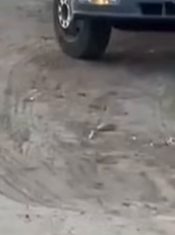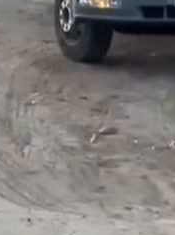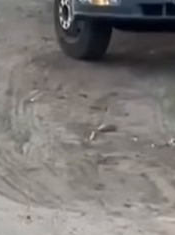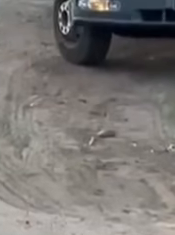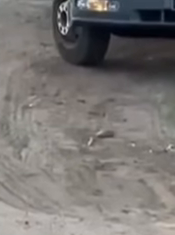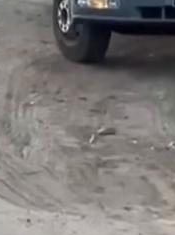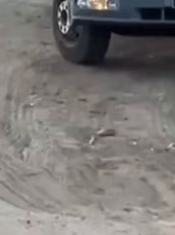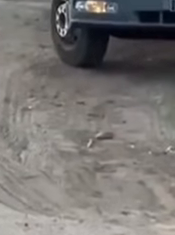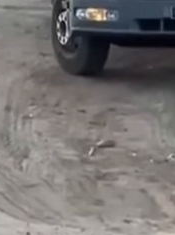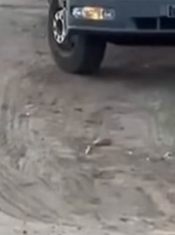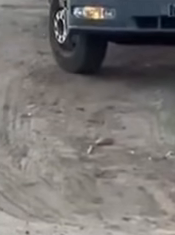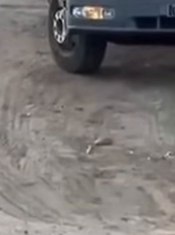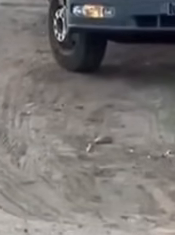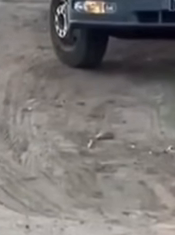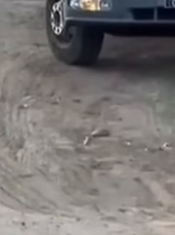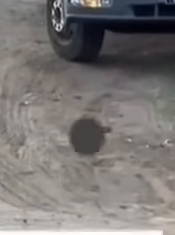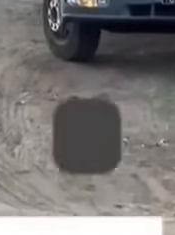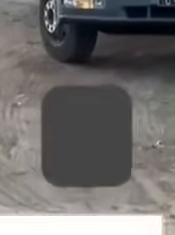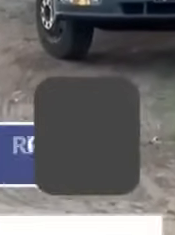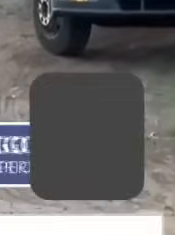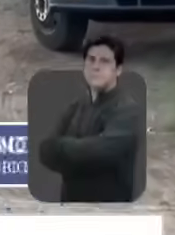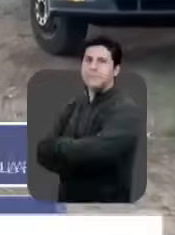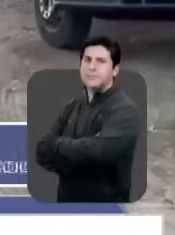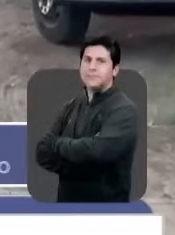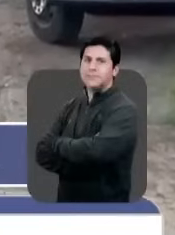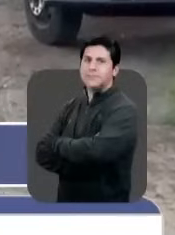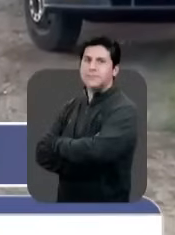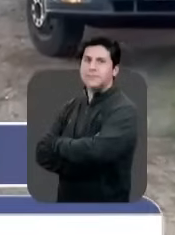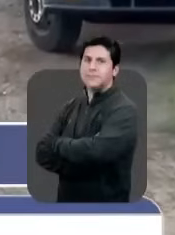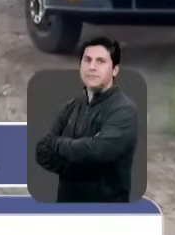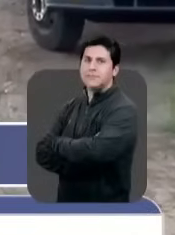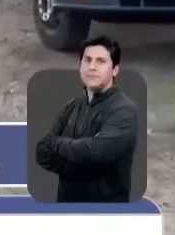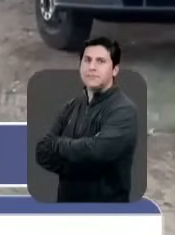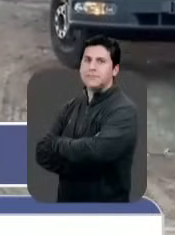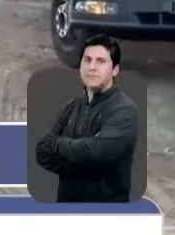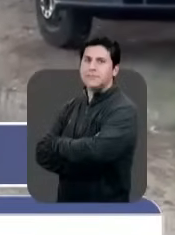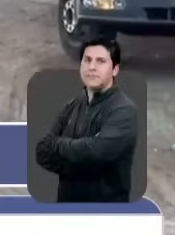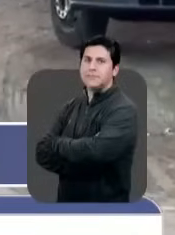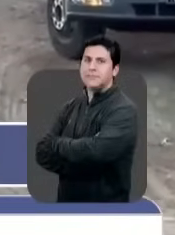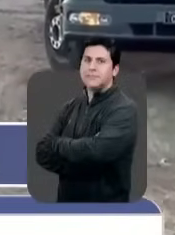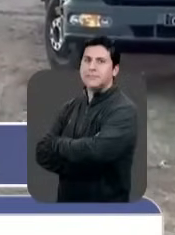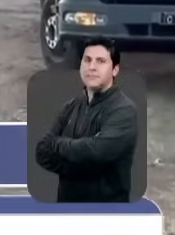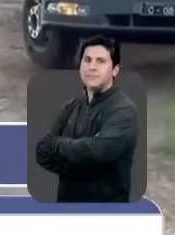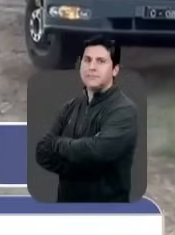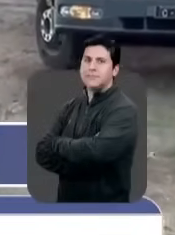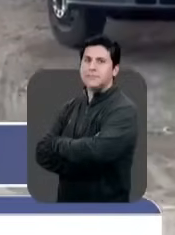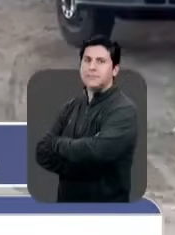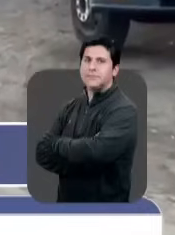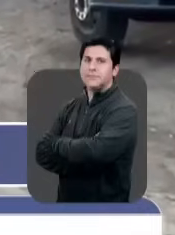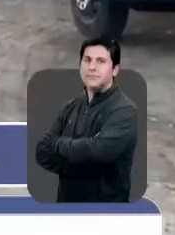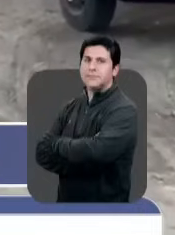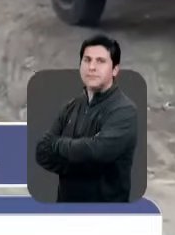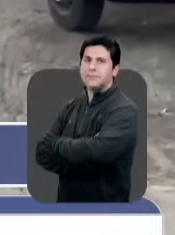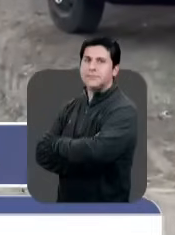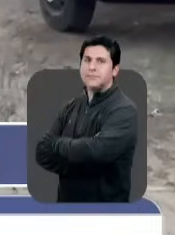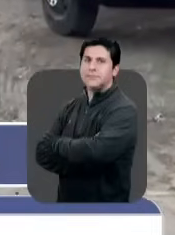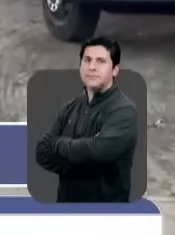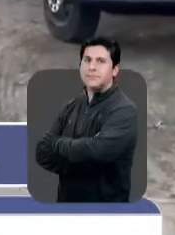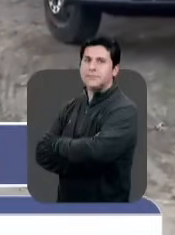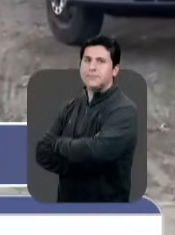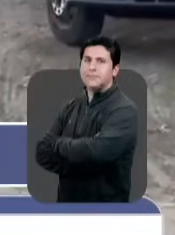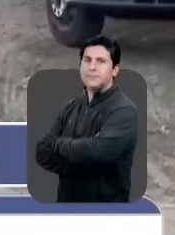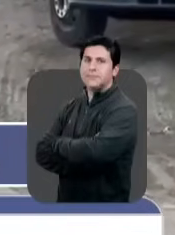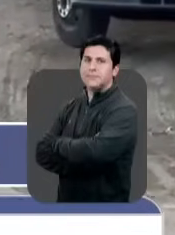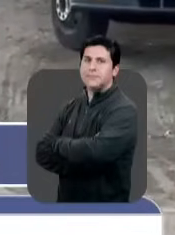traslado hasta el sector del volcán el campamento la toma el sueño de todo donde está desarrollando hasta ahora un mega operativo por parte de personal de